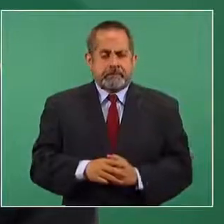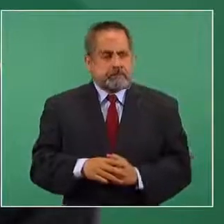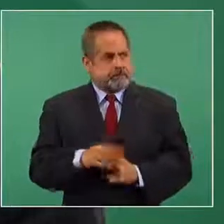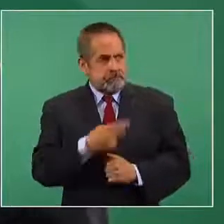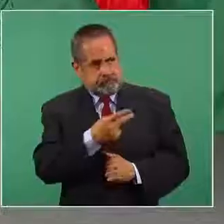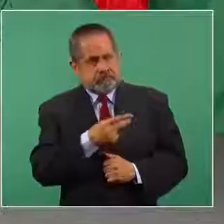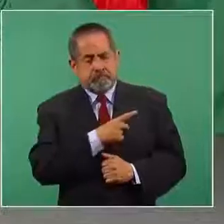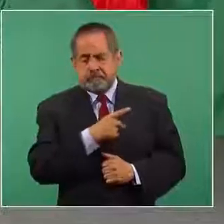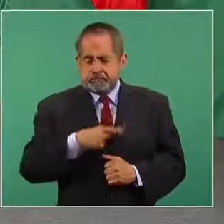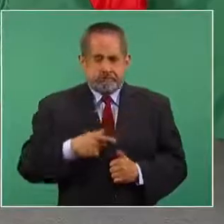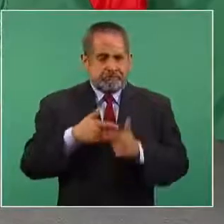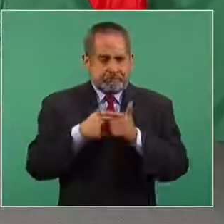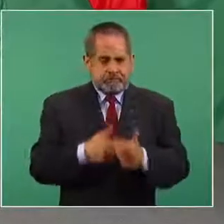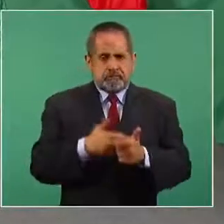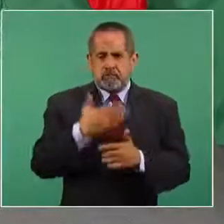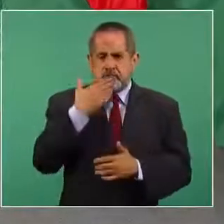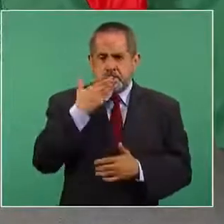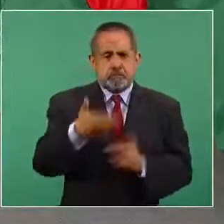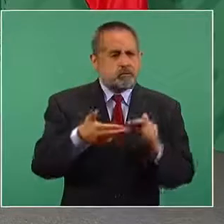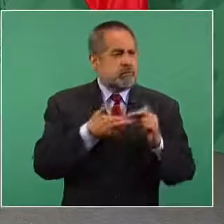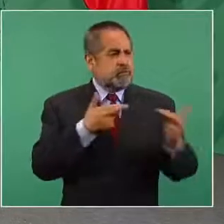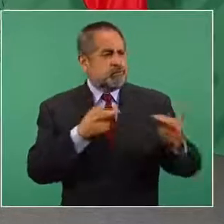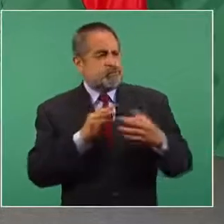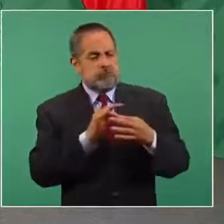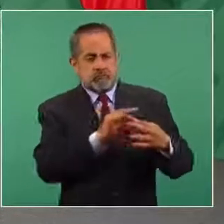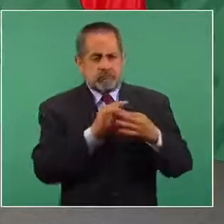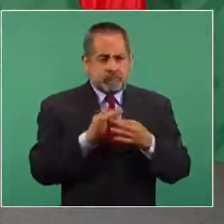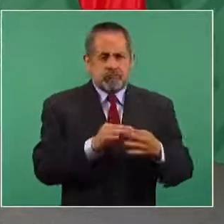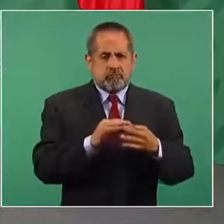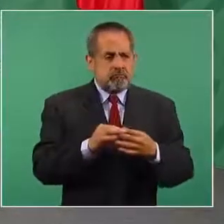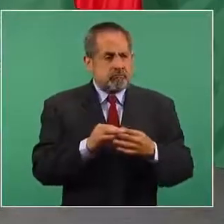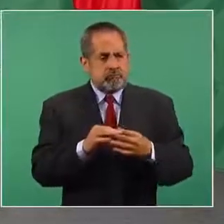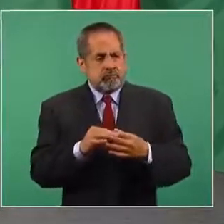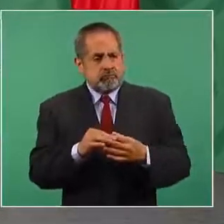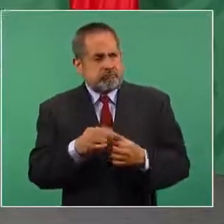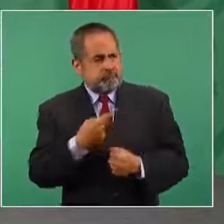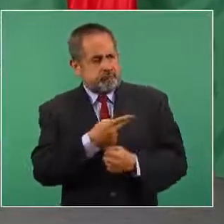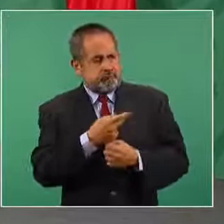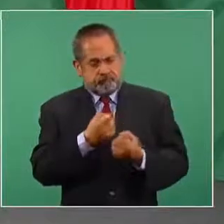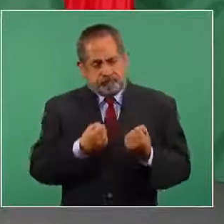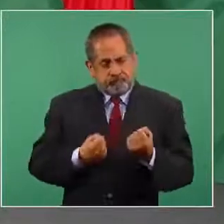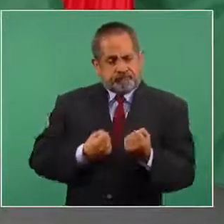mantener nuestras relaciones, fortalecer